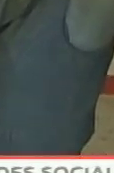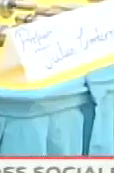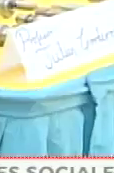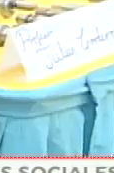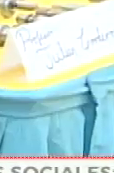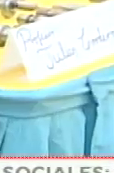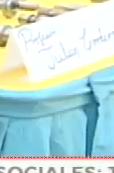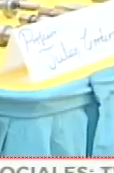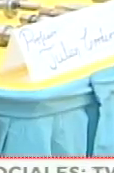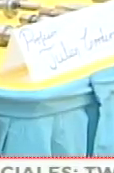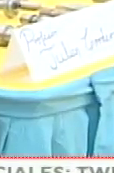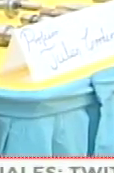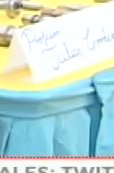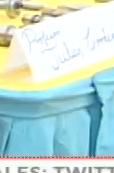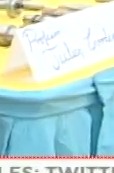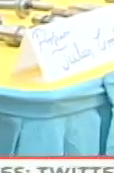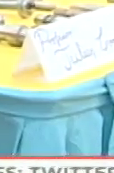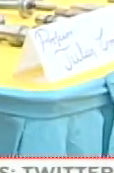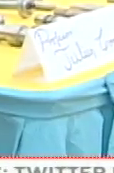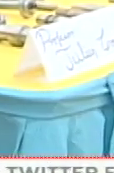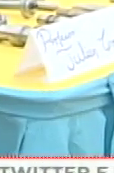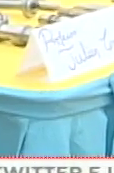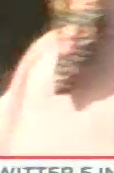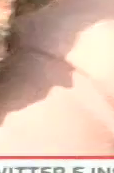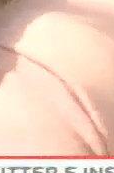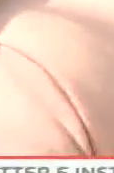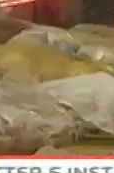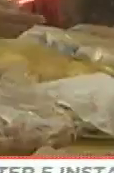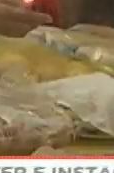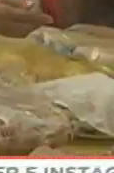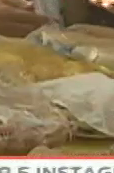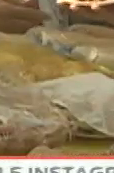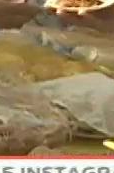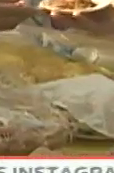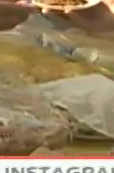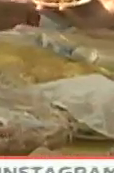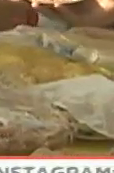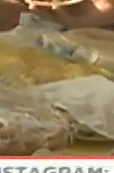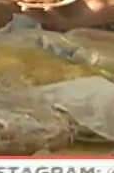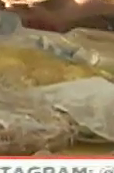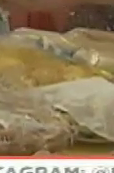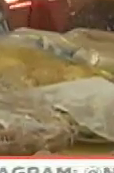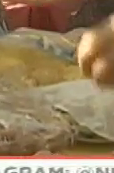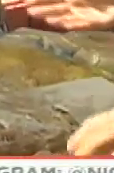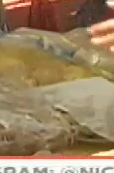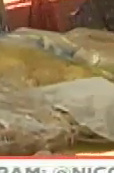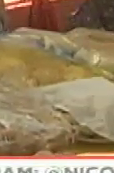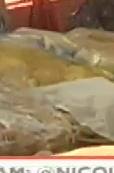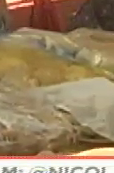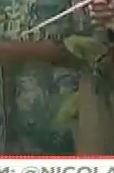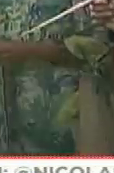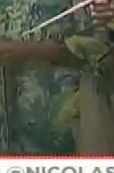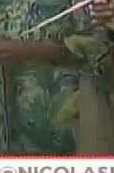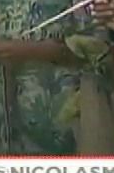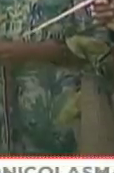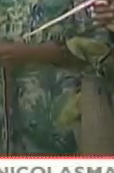financiamiento. Para eso, realmente nosotros tenemos que formar las brigadas de mantenimiento de la infraestructura